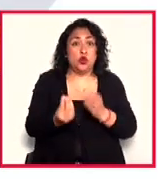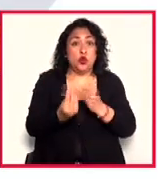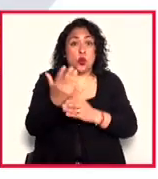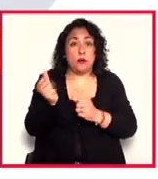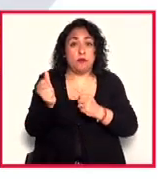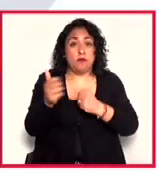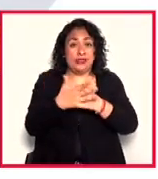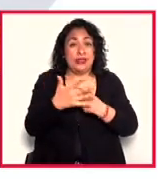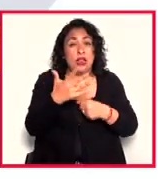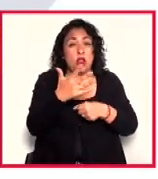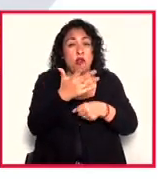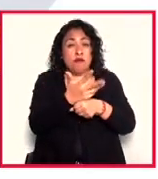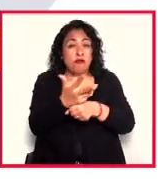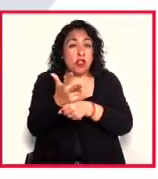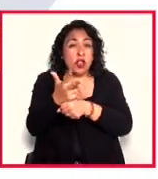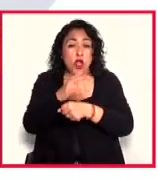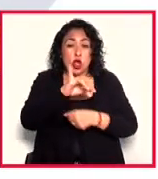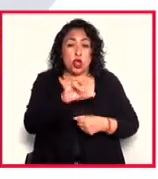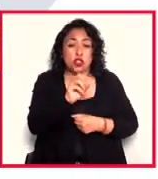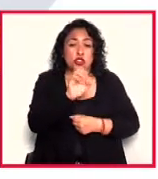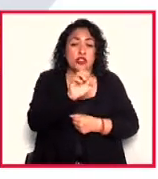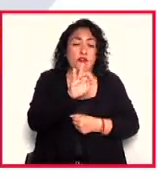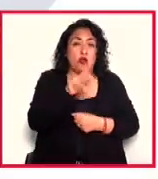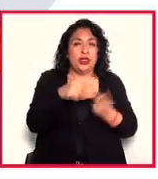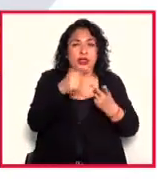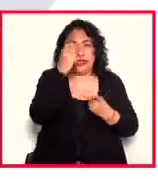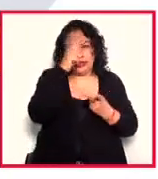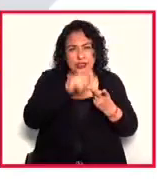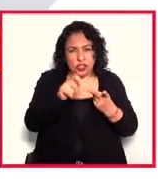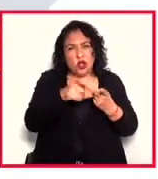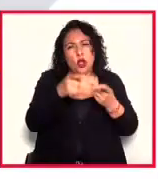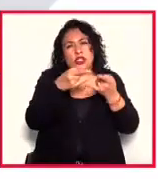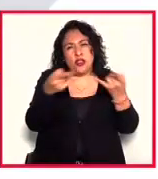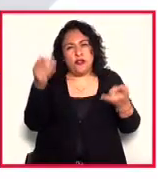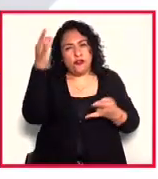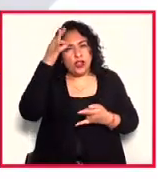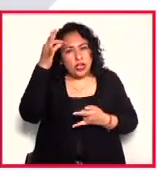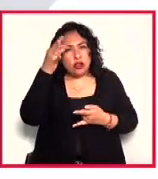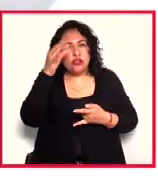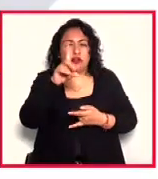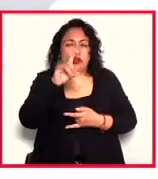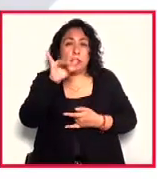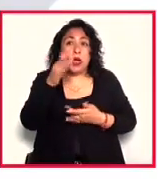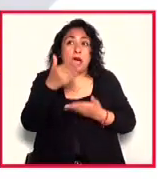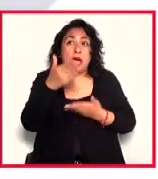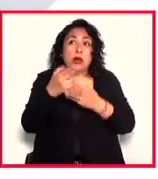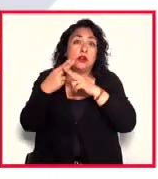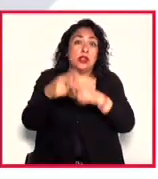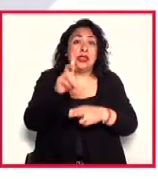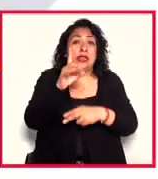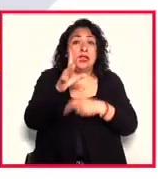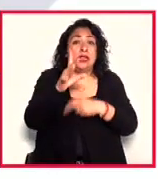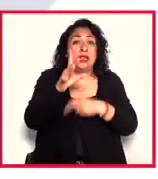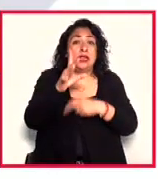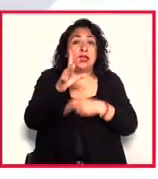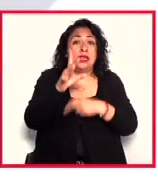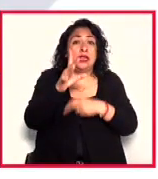José Fuentes Márez, escritor, historiador, filósofo y dramaturgo, en el marco de su 35 aniversario